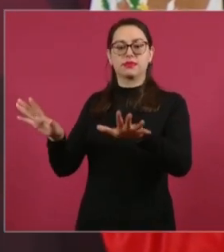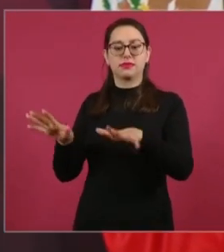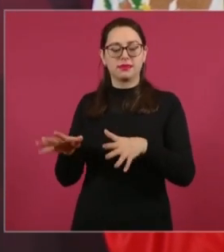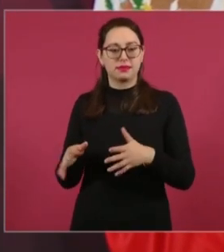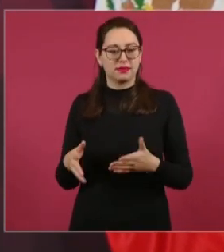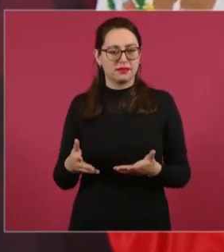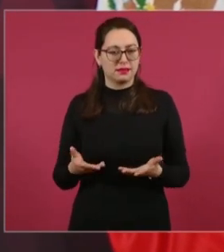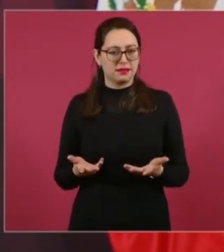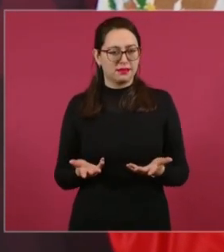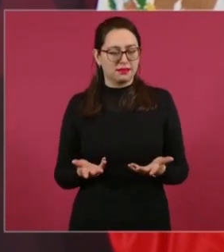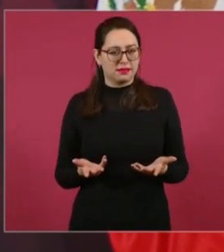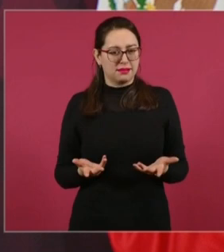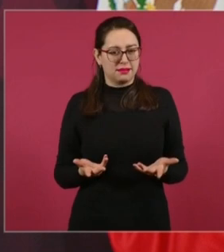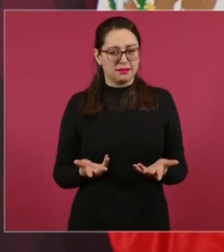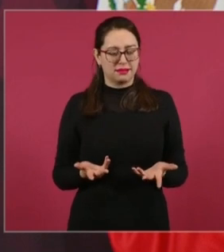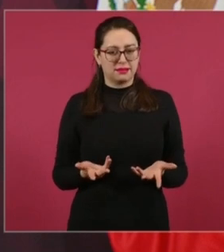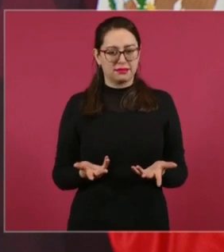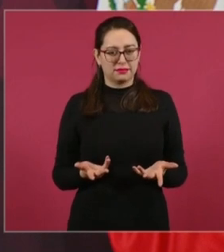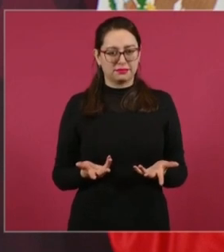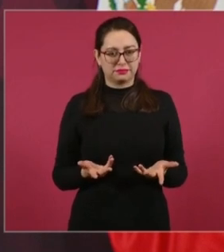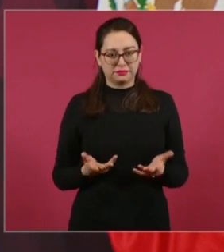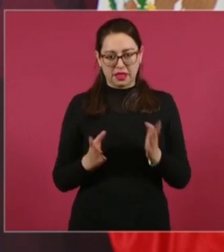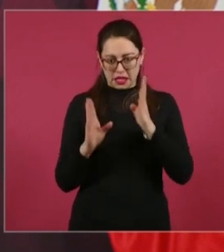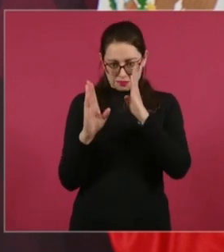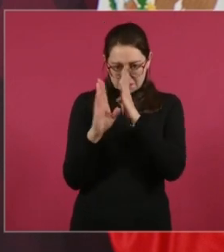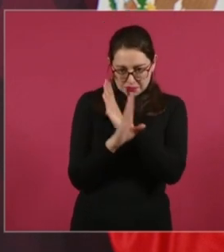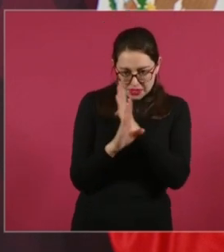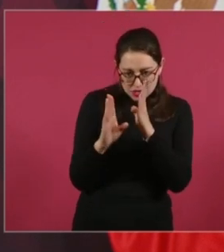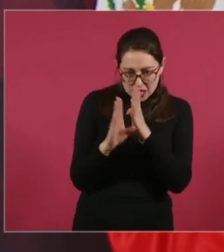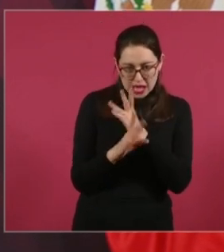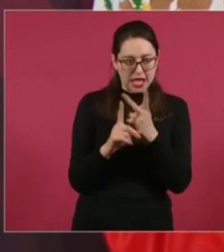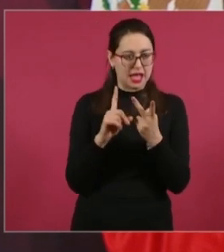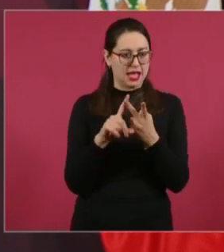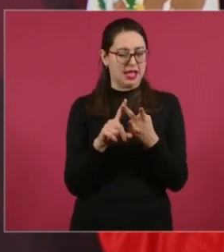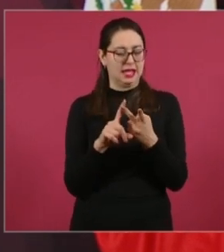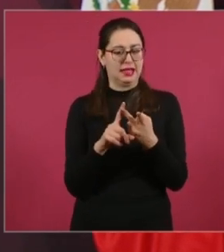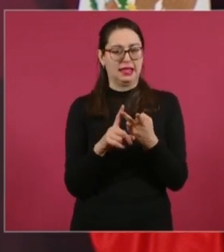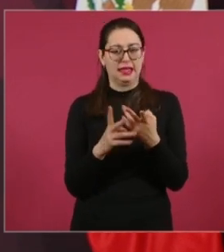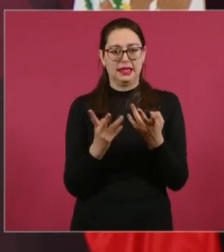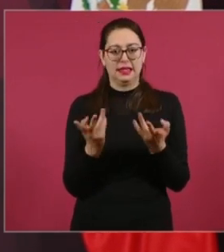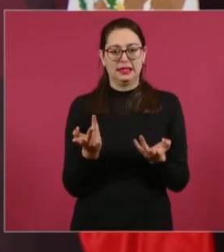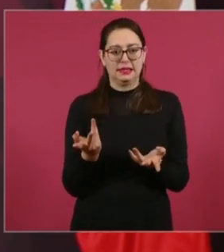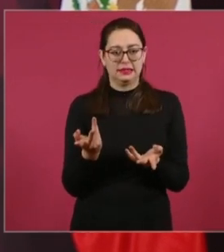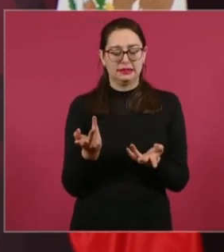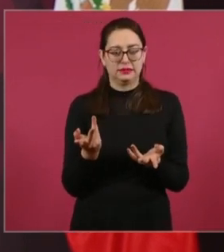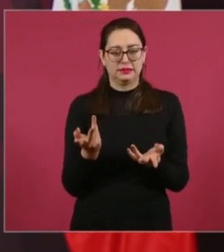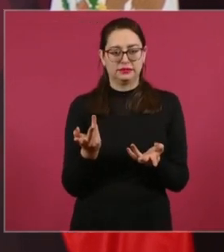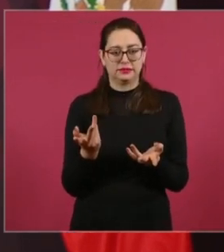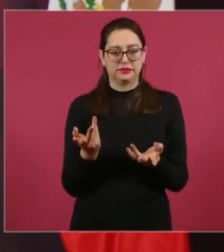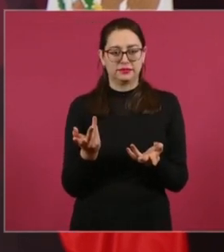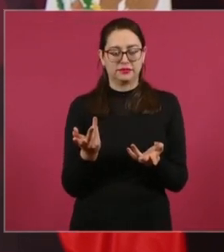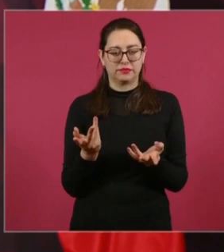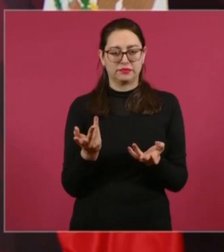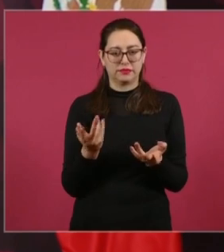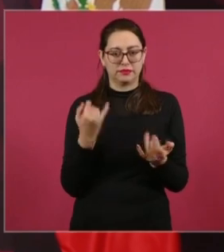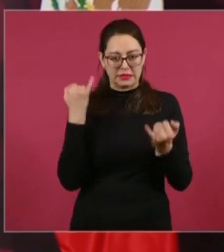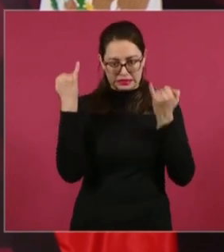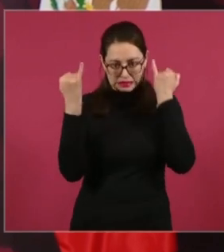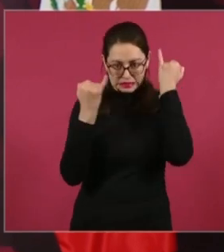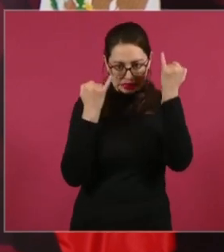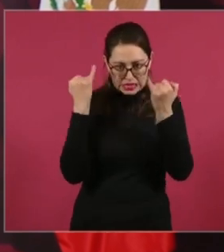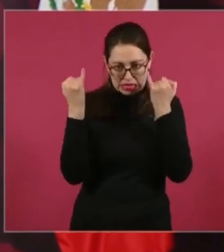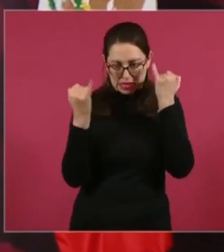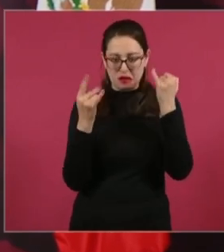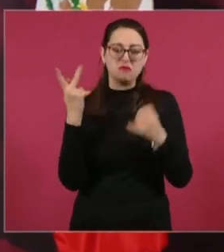al espionaje, a